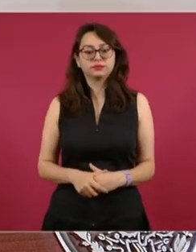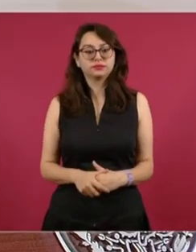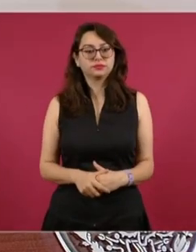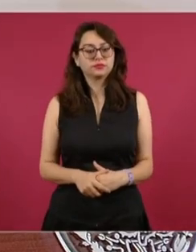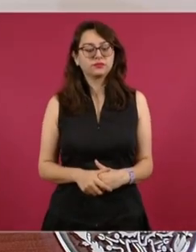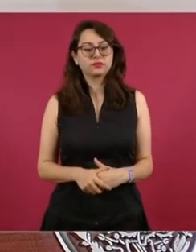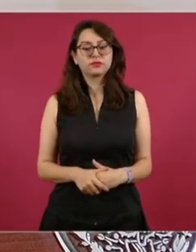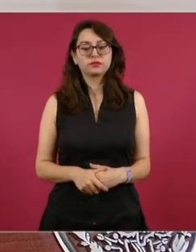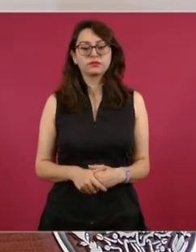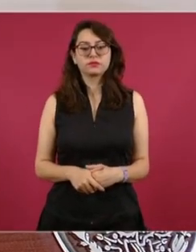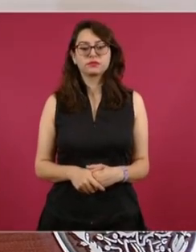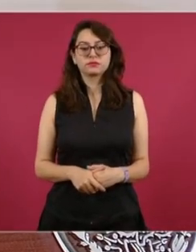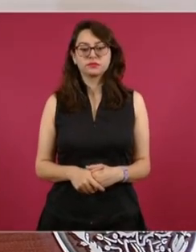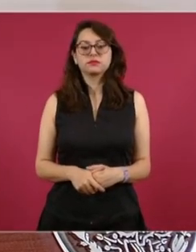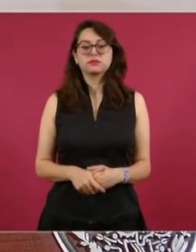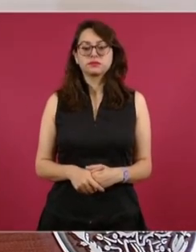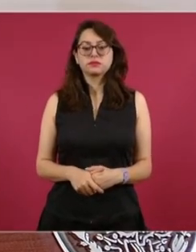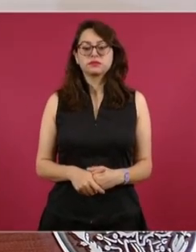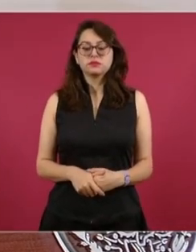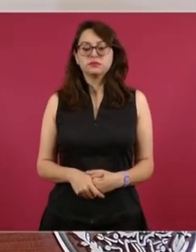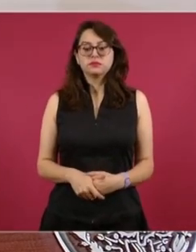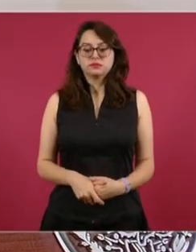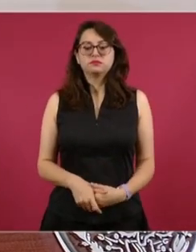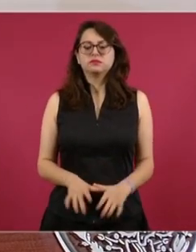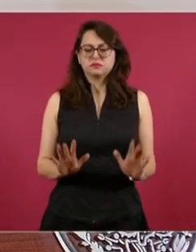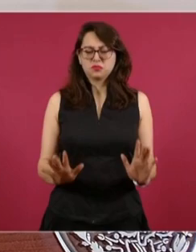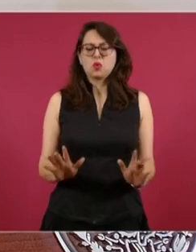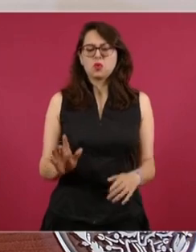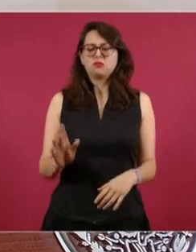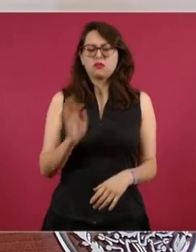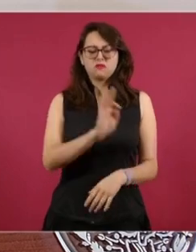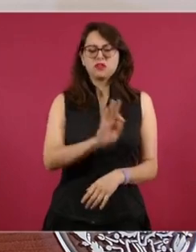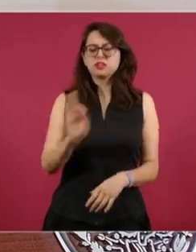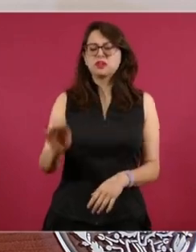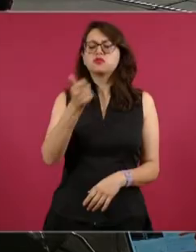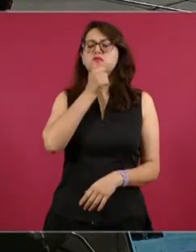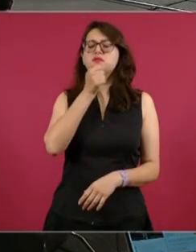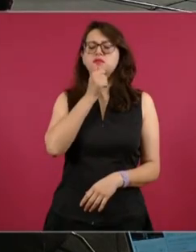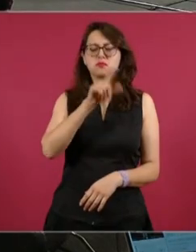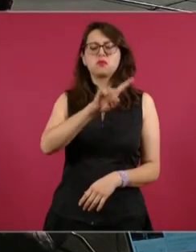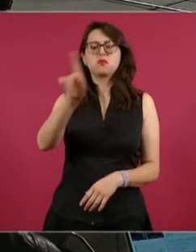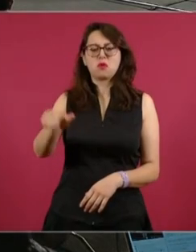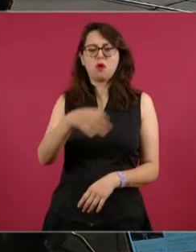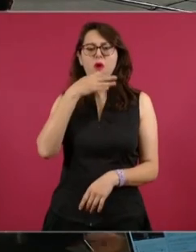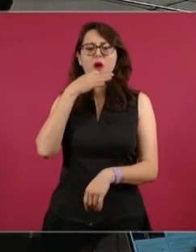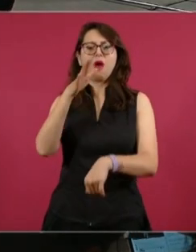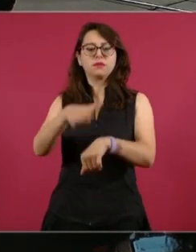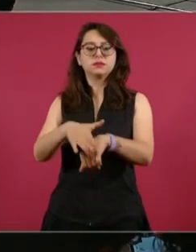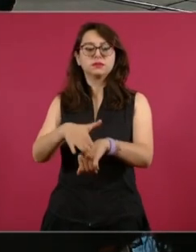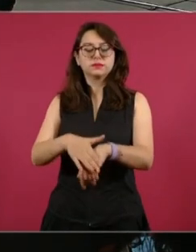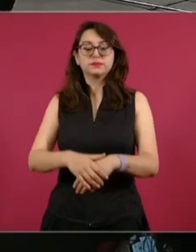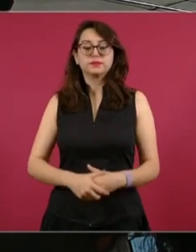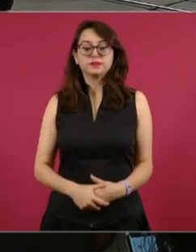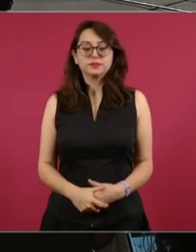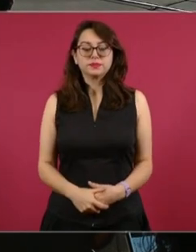simulacro, ¿sí?, de cuándo lo vamos a llevar a cabo.